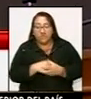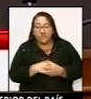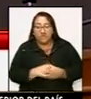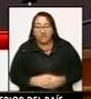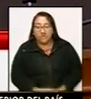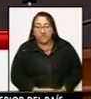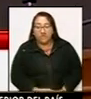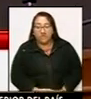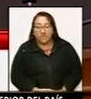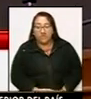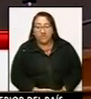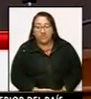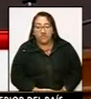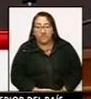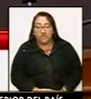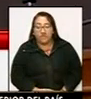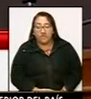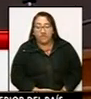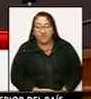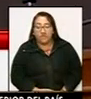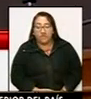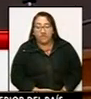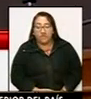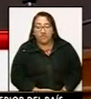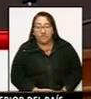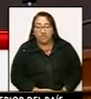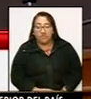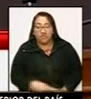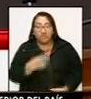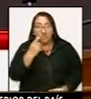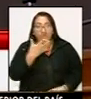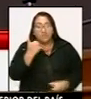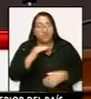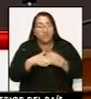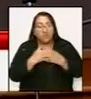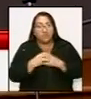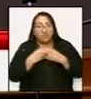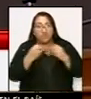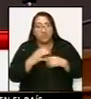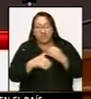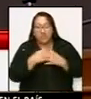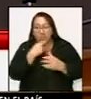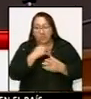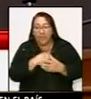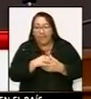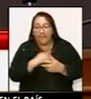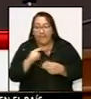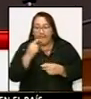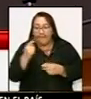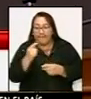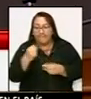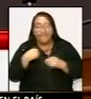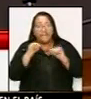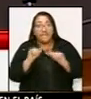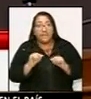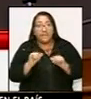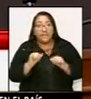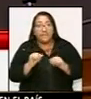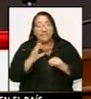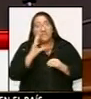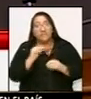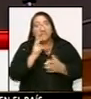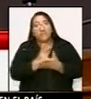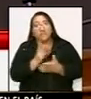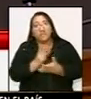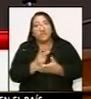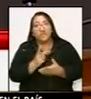Entonces hay que tener creatividad para lograr mejores oportunidades de las mujeres. No solamente nos quedamos en el lamento de